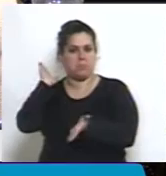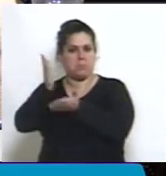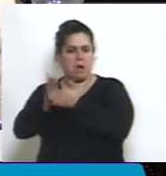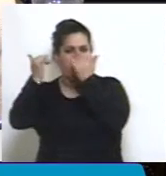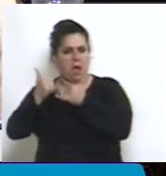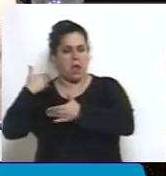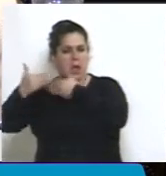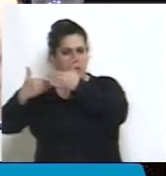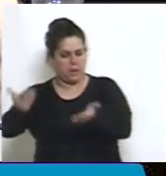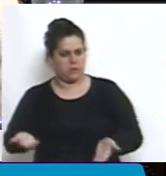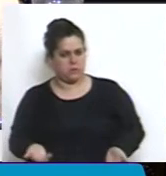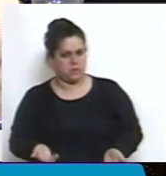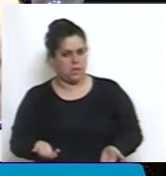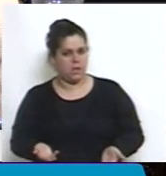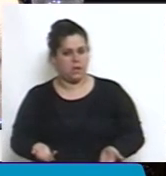que